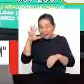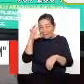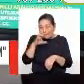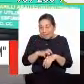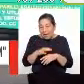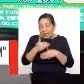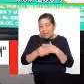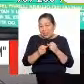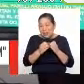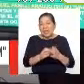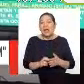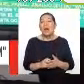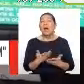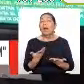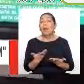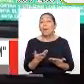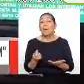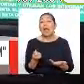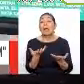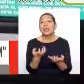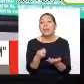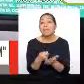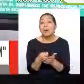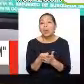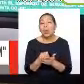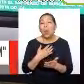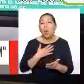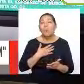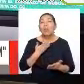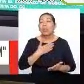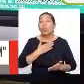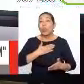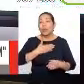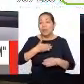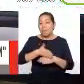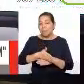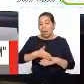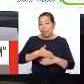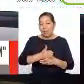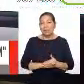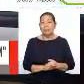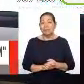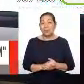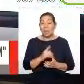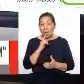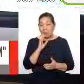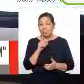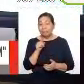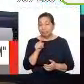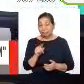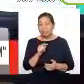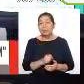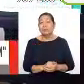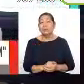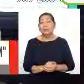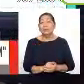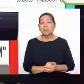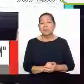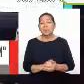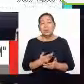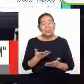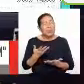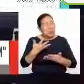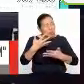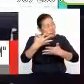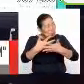en estos días realizando una extorsión a un empresario maderero. ¿Puedes pasar, por favor? Y este delincuente, pues, tiene todo un